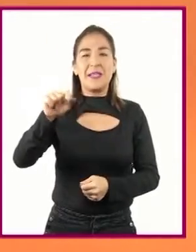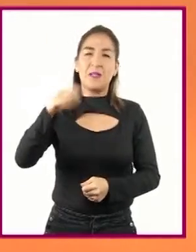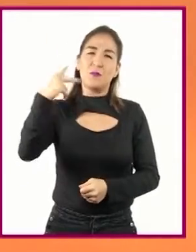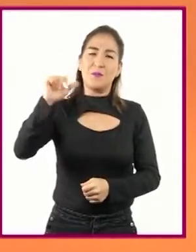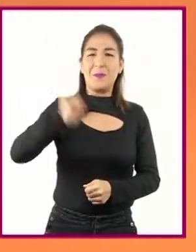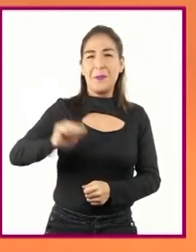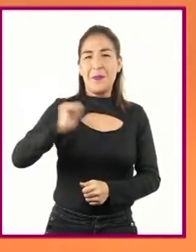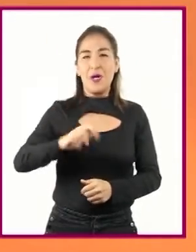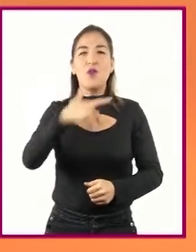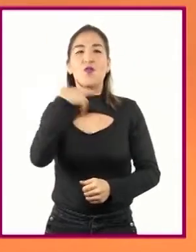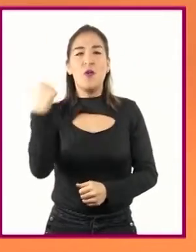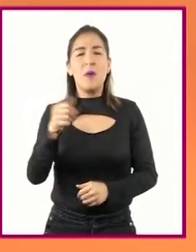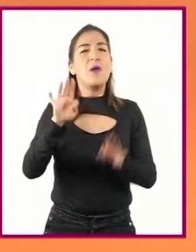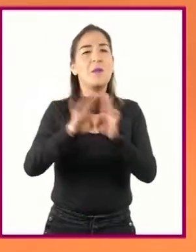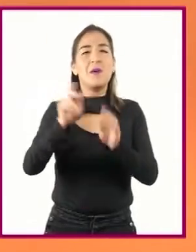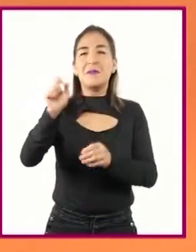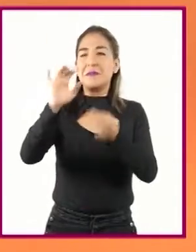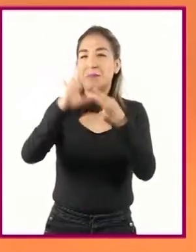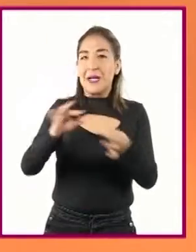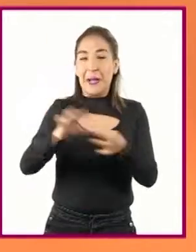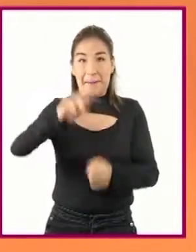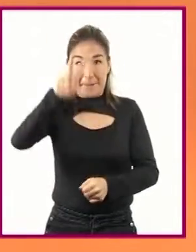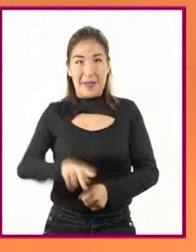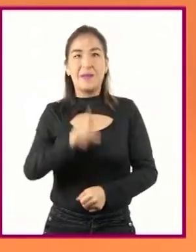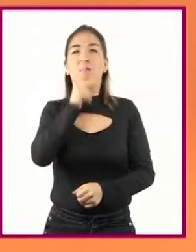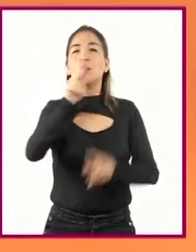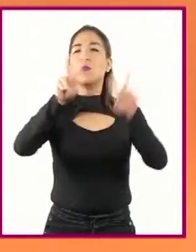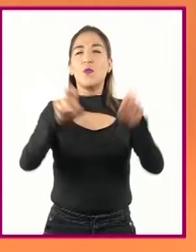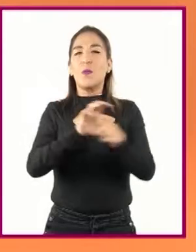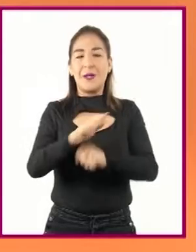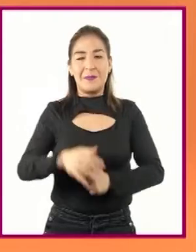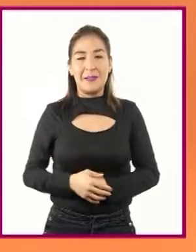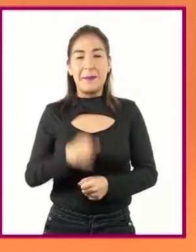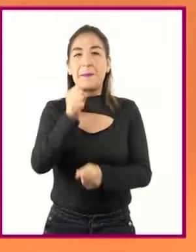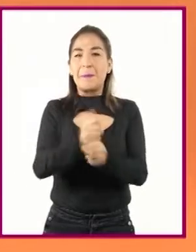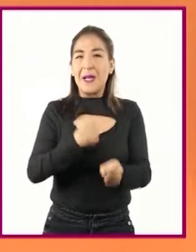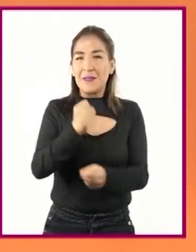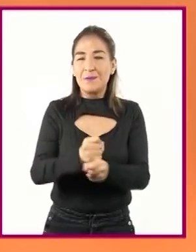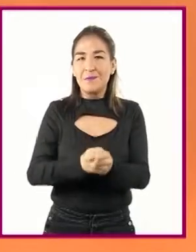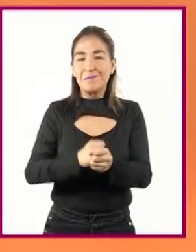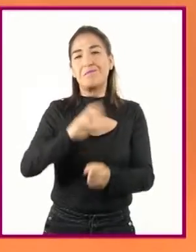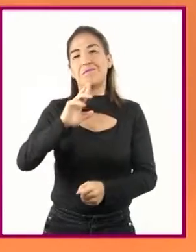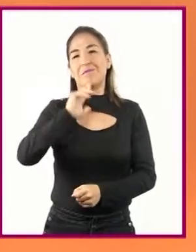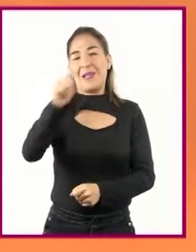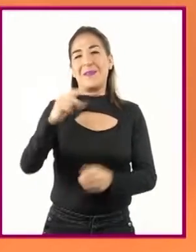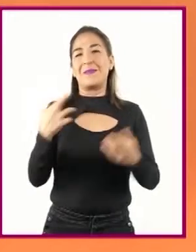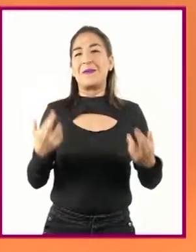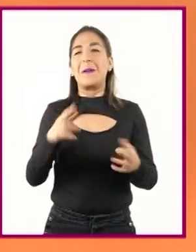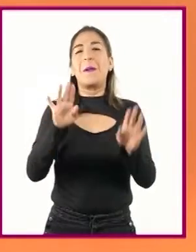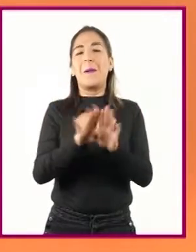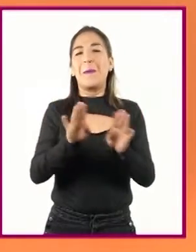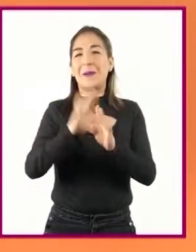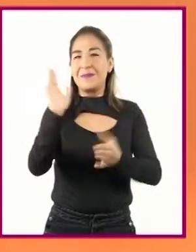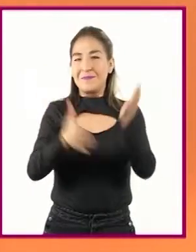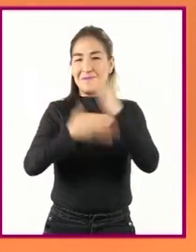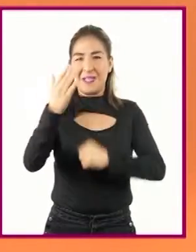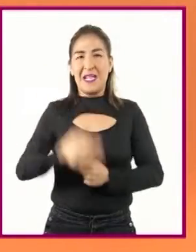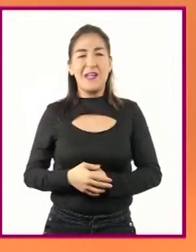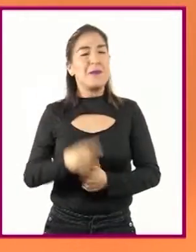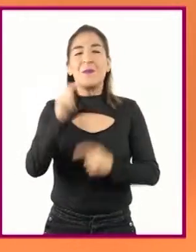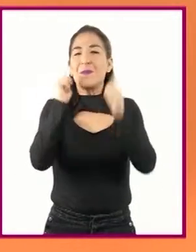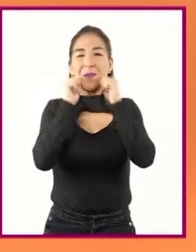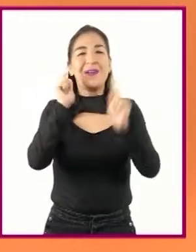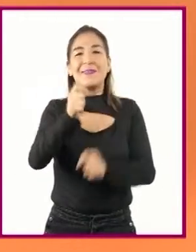otras tradiciones dicen que realmente la frase es «la práctica es el mejor maestro». En cualquier caso, lo importante